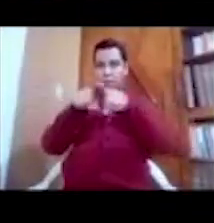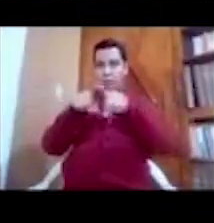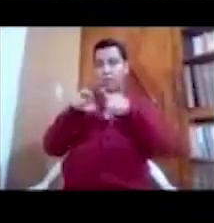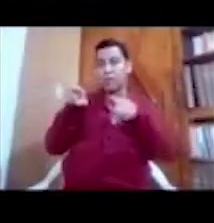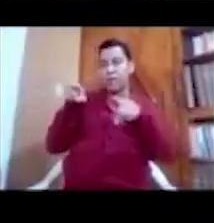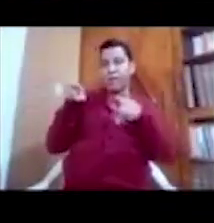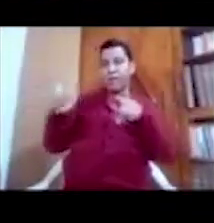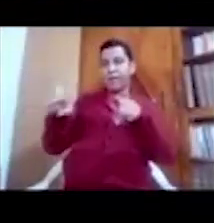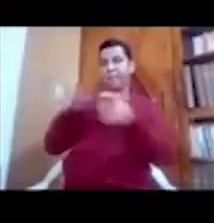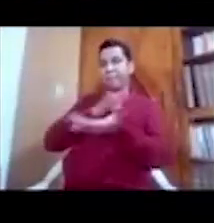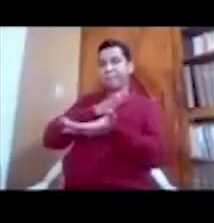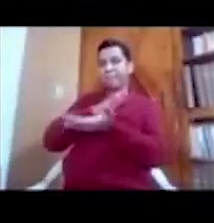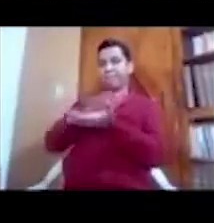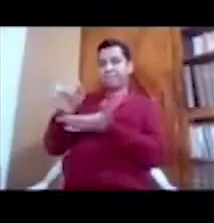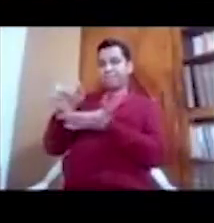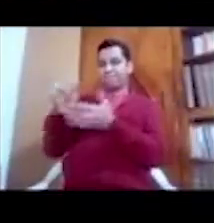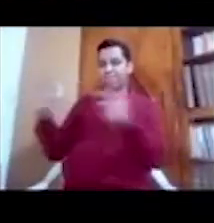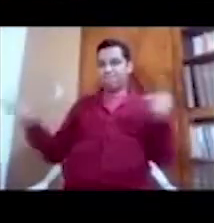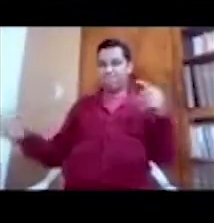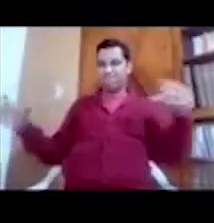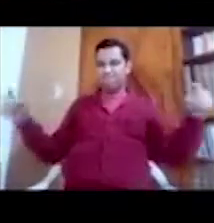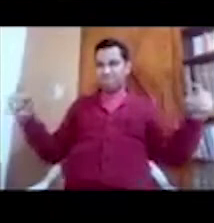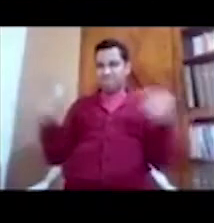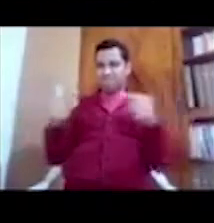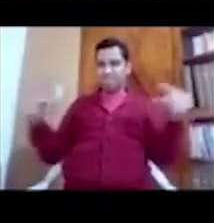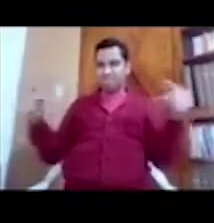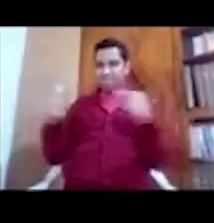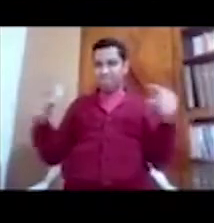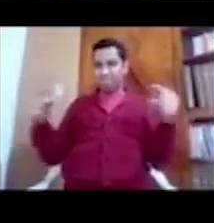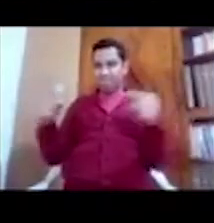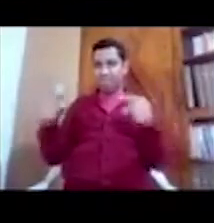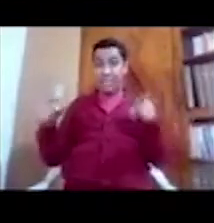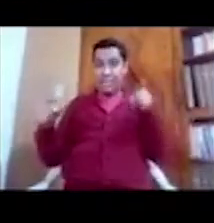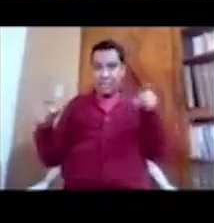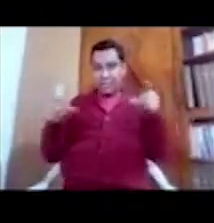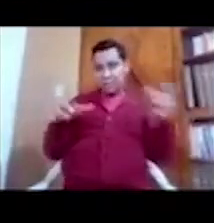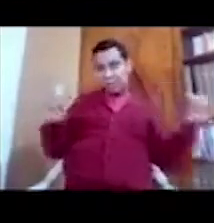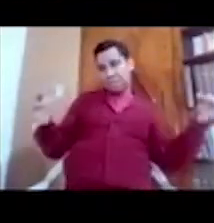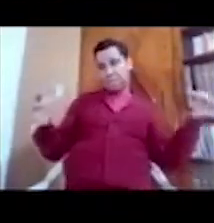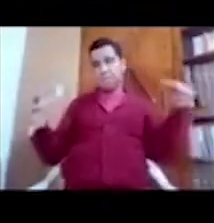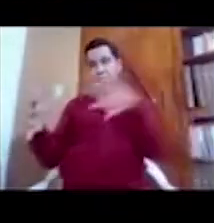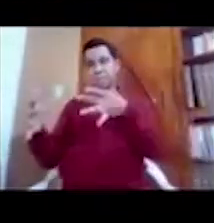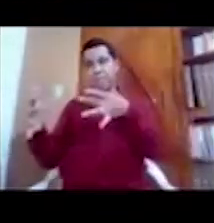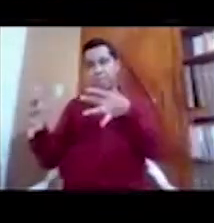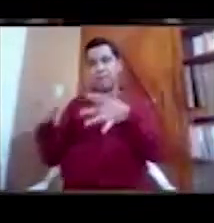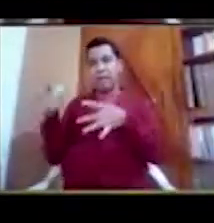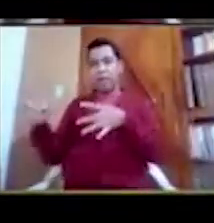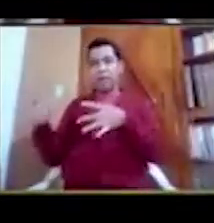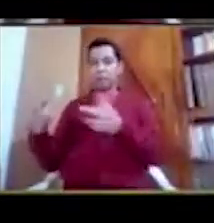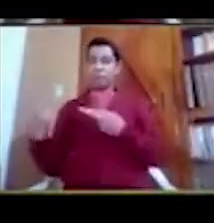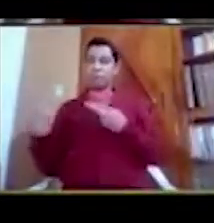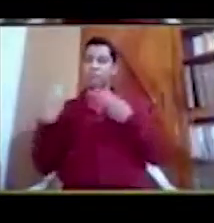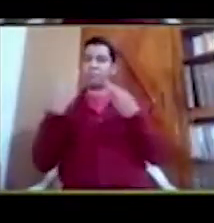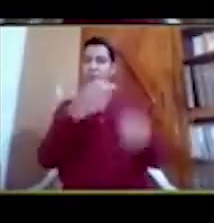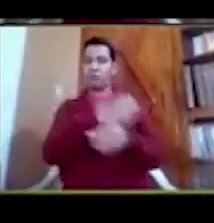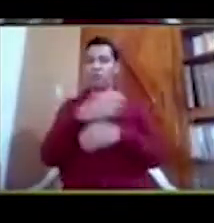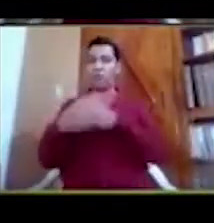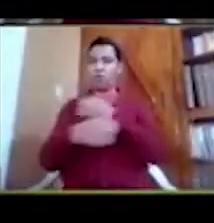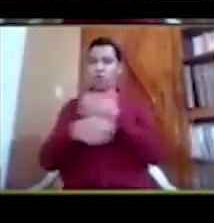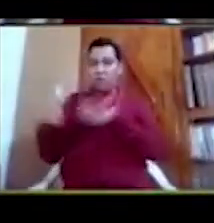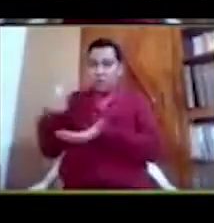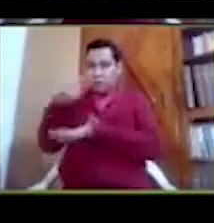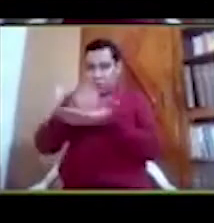este proceso de rivalidades por los tenochcas, ¿no? Y tiene que tributar. Y aquí es en donde yo